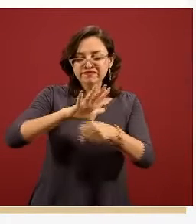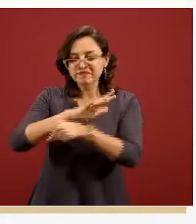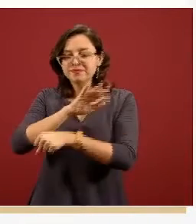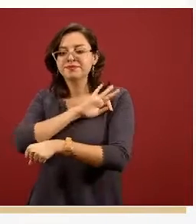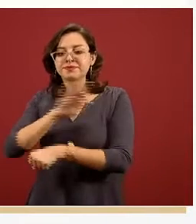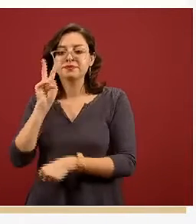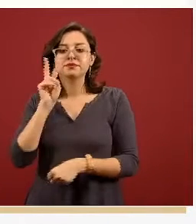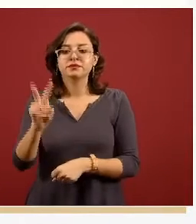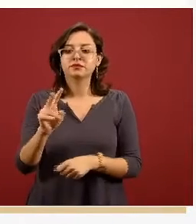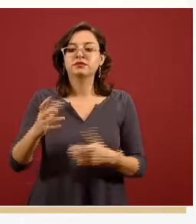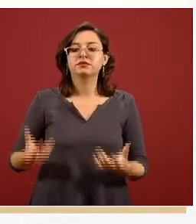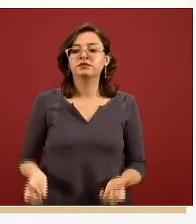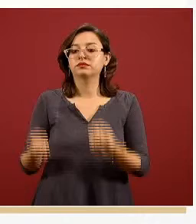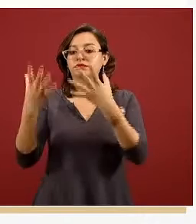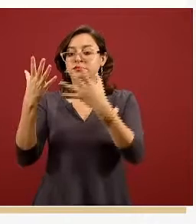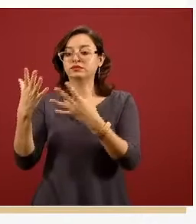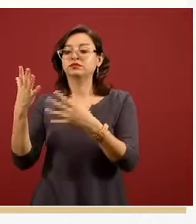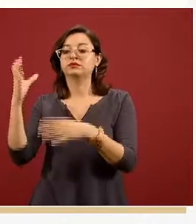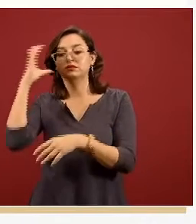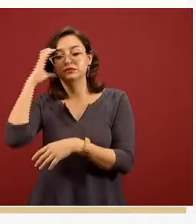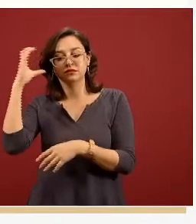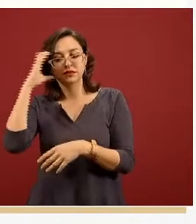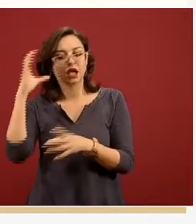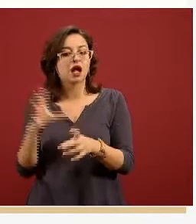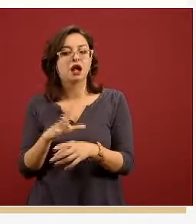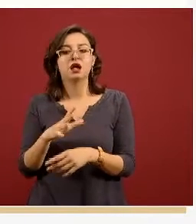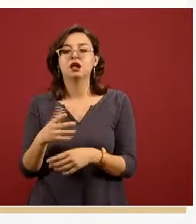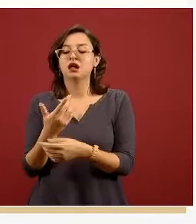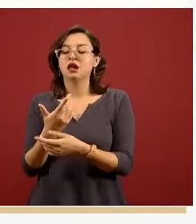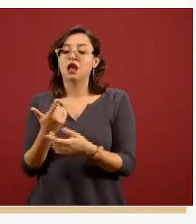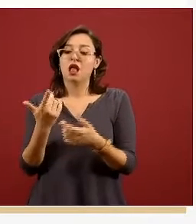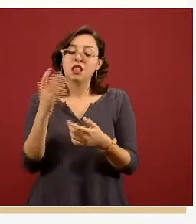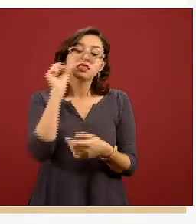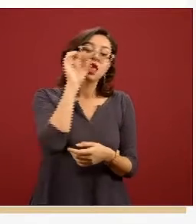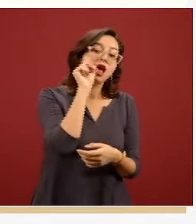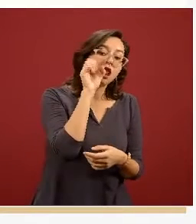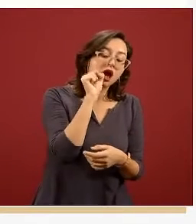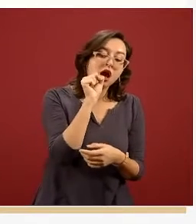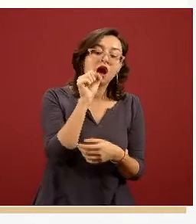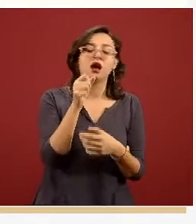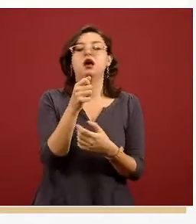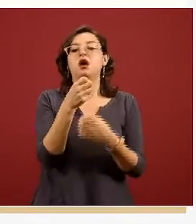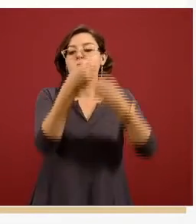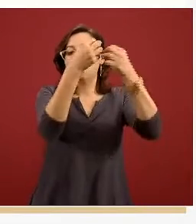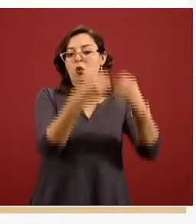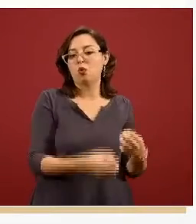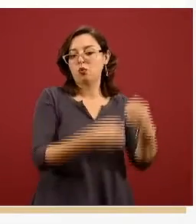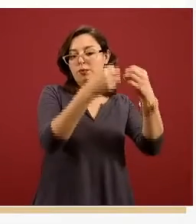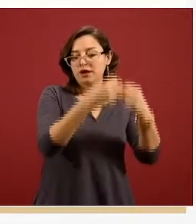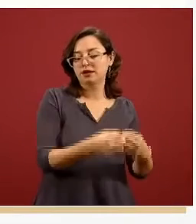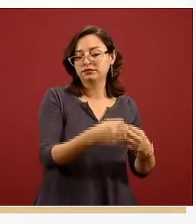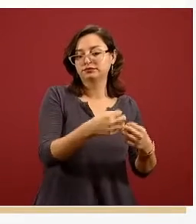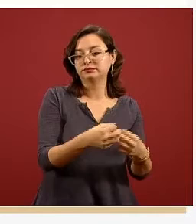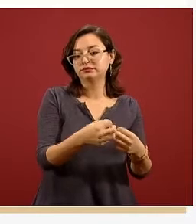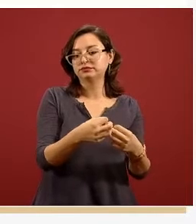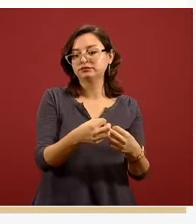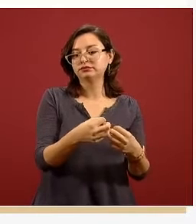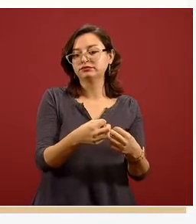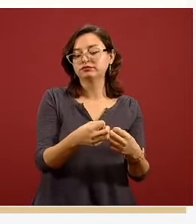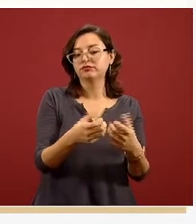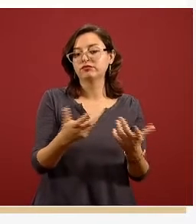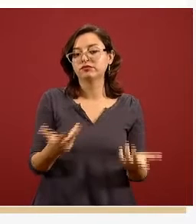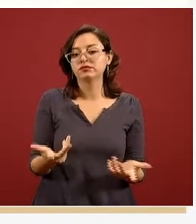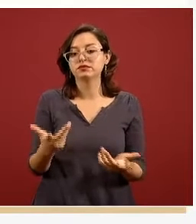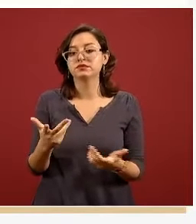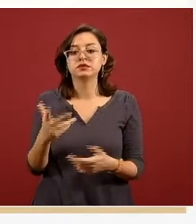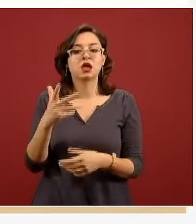número de camas, tanto ocupadas, que es el color naranja, estamos en el cuadro para camas de hospitalización general, no de